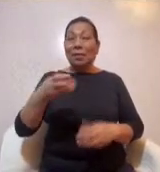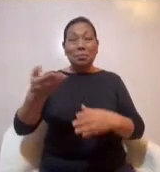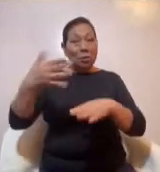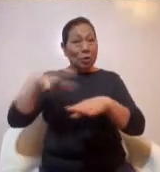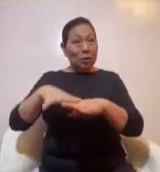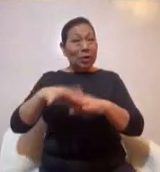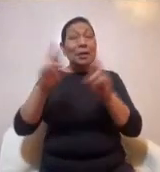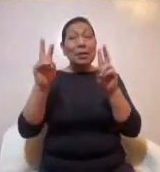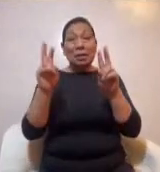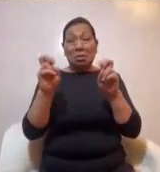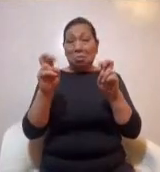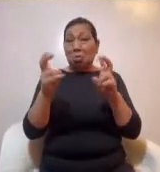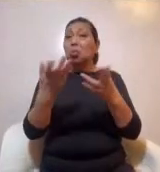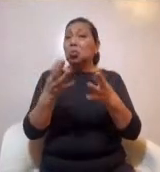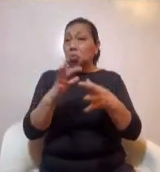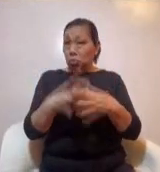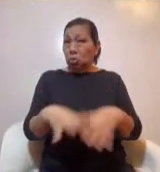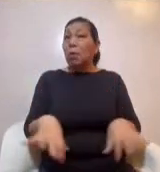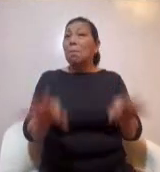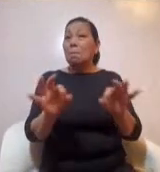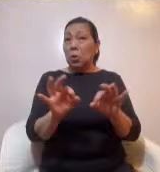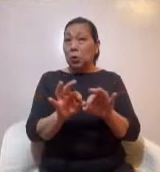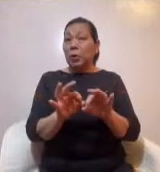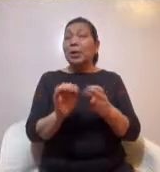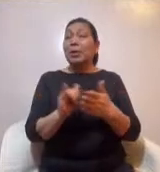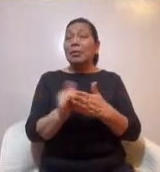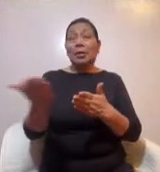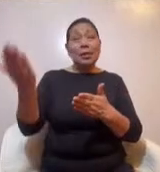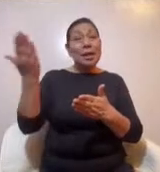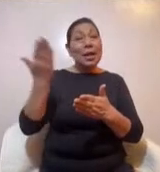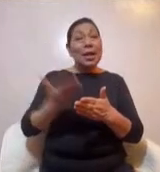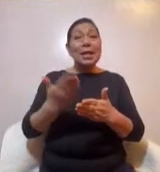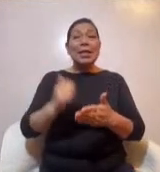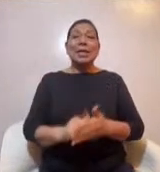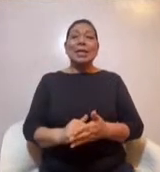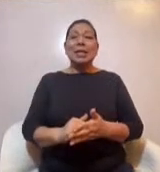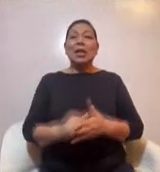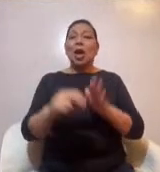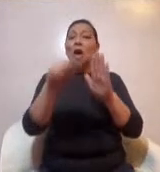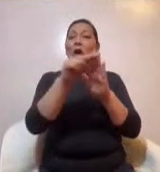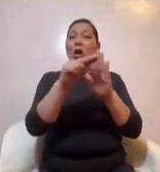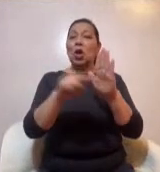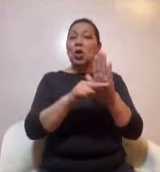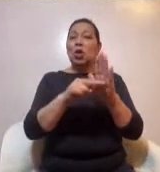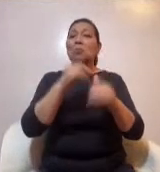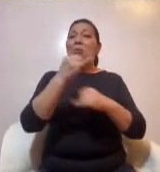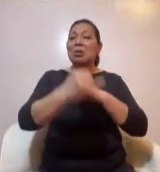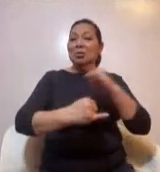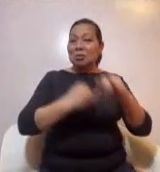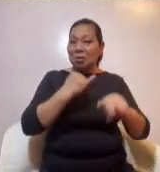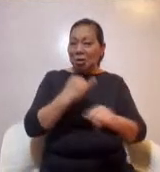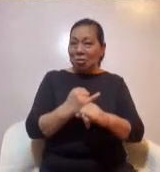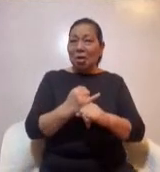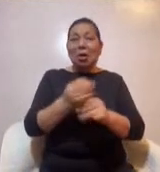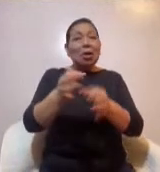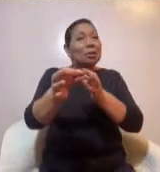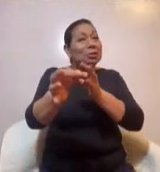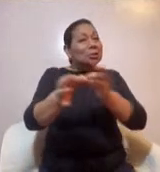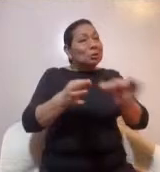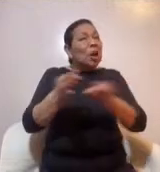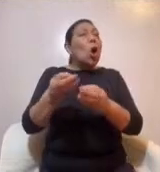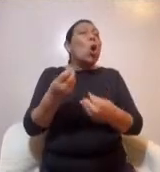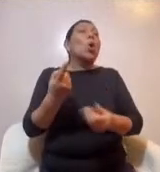instrumentos jurídicos involucrados en la temática. Creo que es bien importante el hecho de traer efectivamente normativa internacional